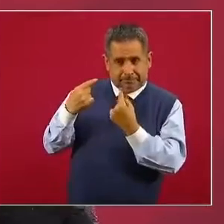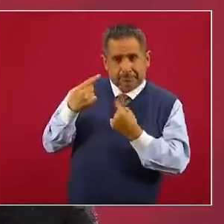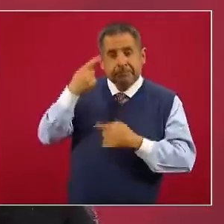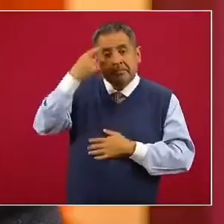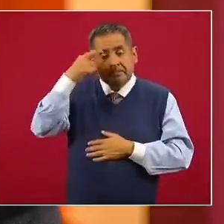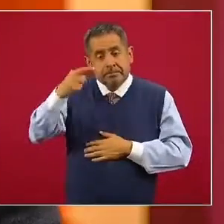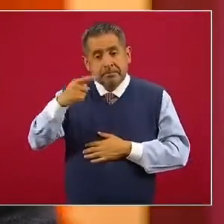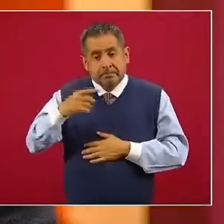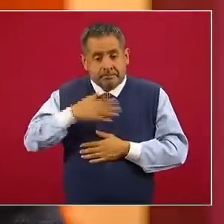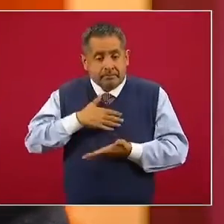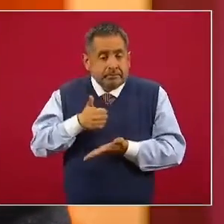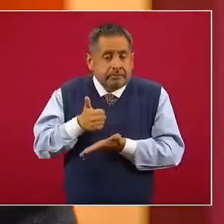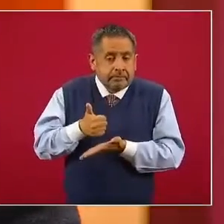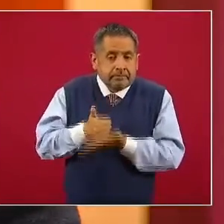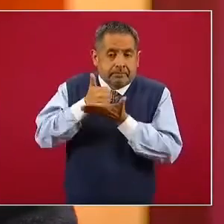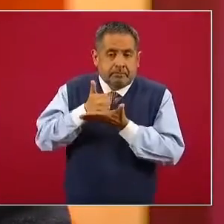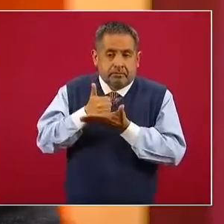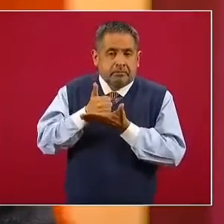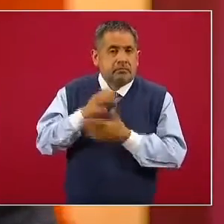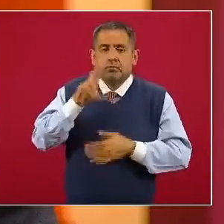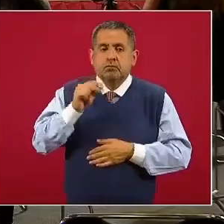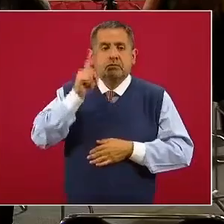instrumento auxiliar,